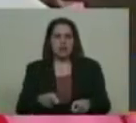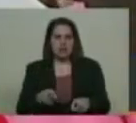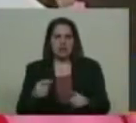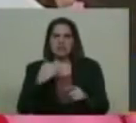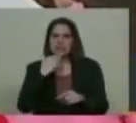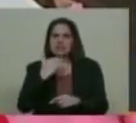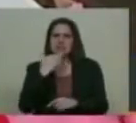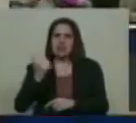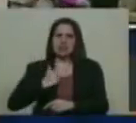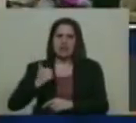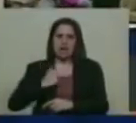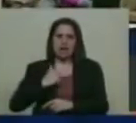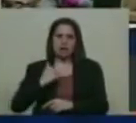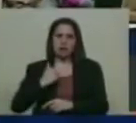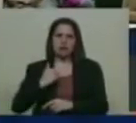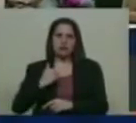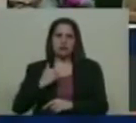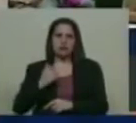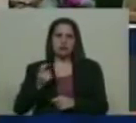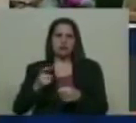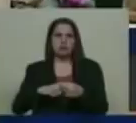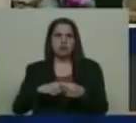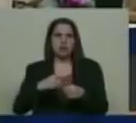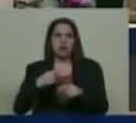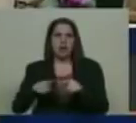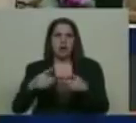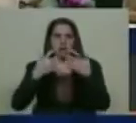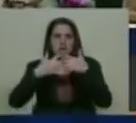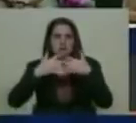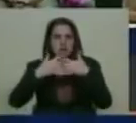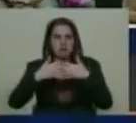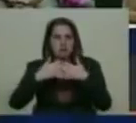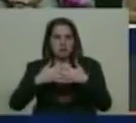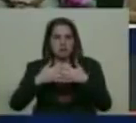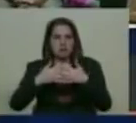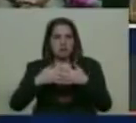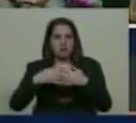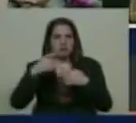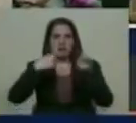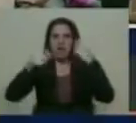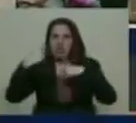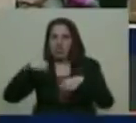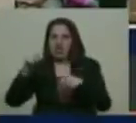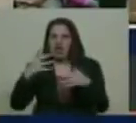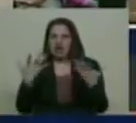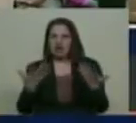Chacaito, a una pequeña fábrica que había ahí, a vender 50 faldas,